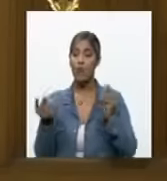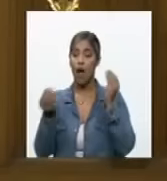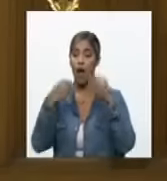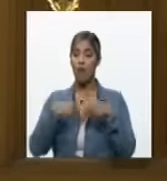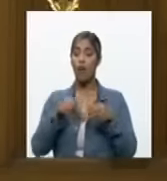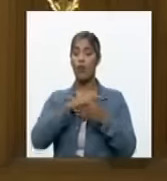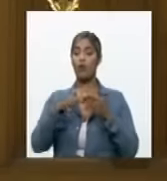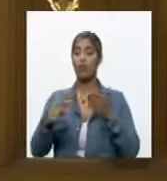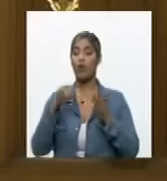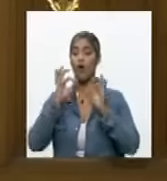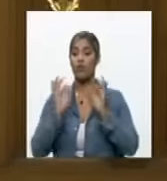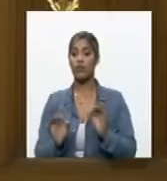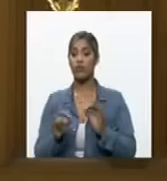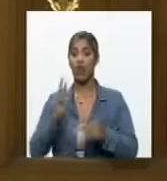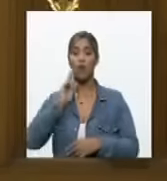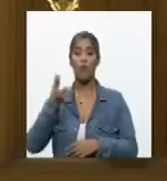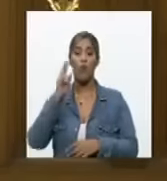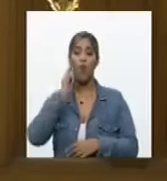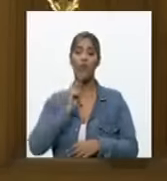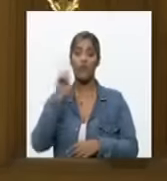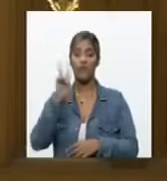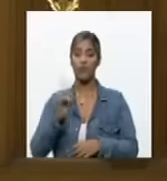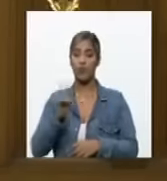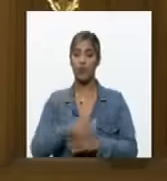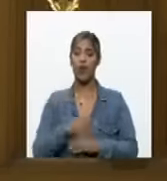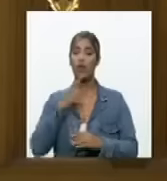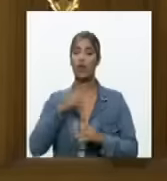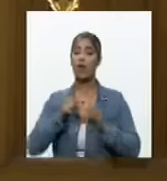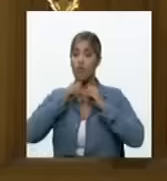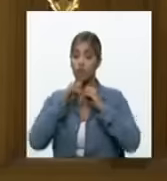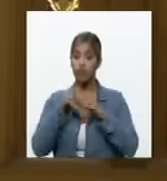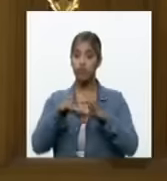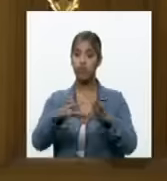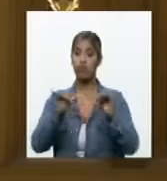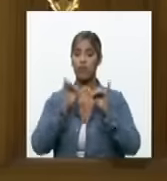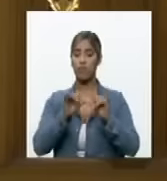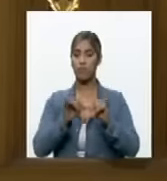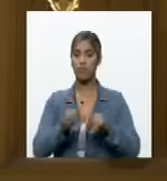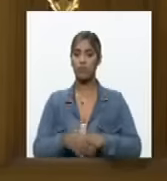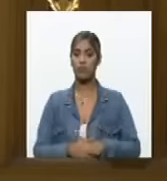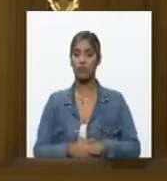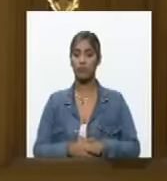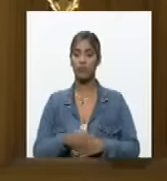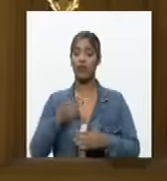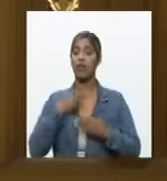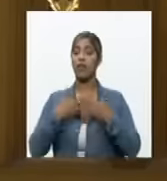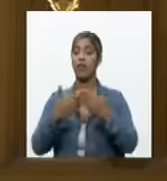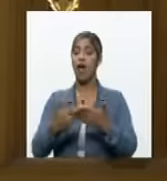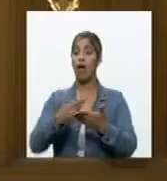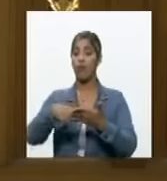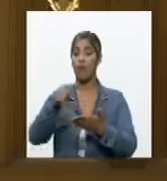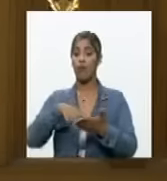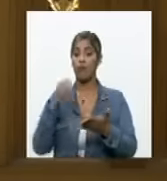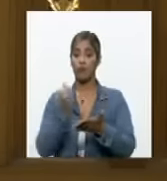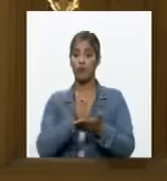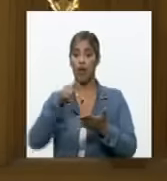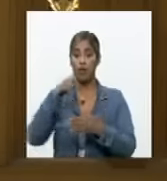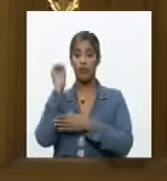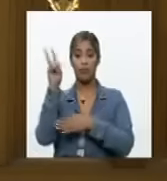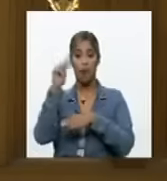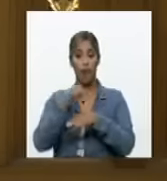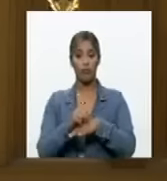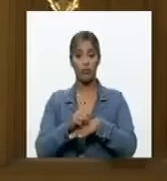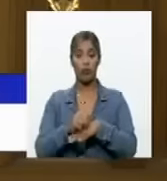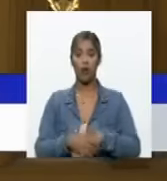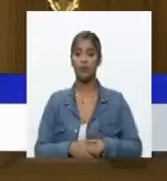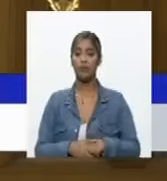la Gaceta Oficial de la República Bolivariana de Venezuela y dar máxima difusión del mismo. Dado, firmado y sellado en el Palacio Federal Legislativo,